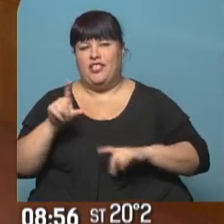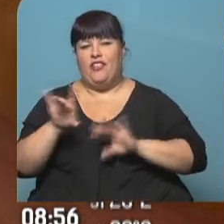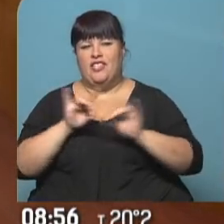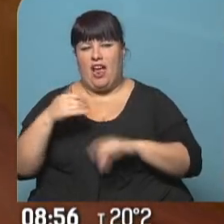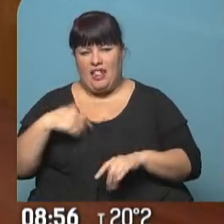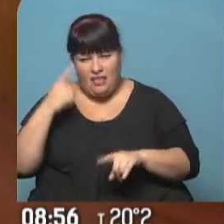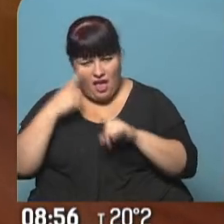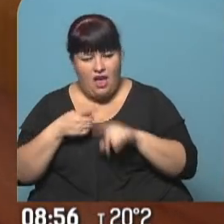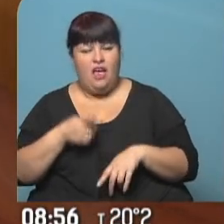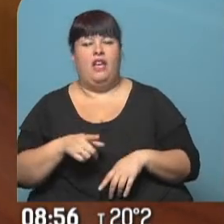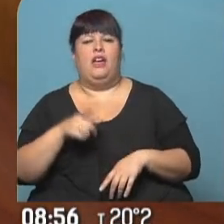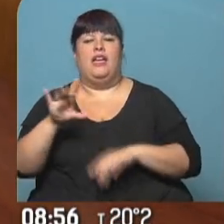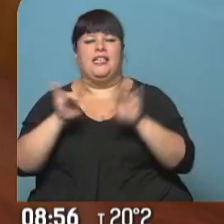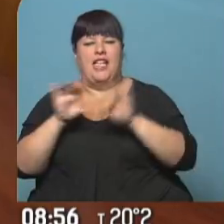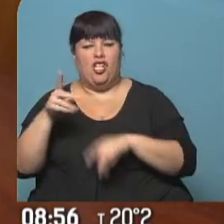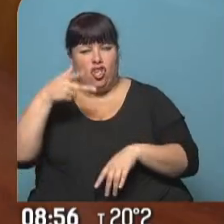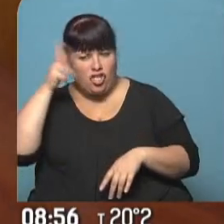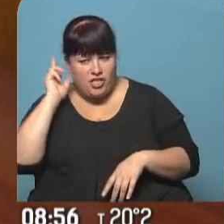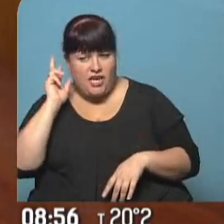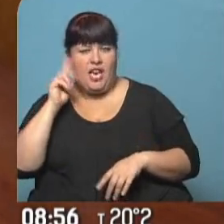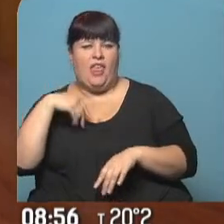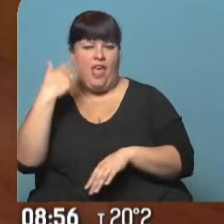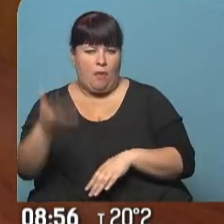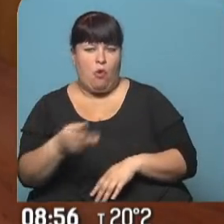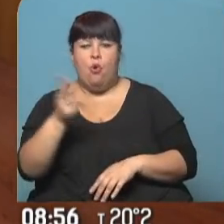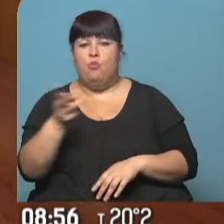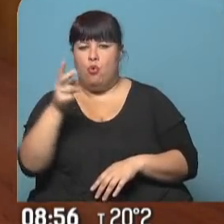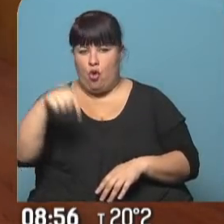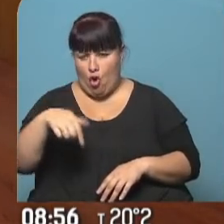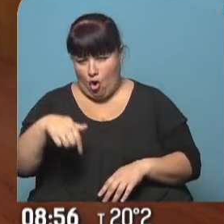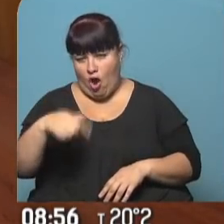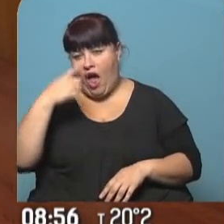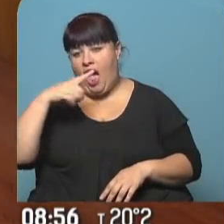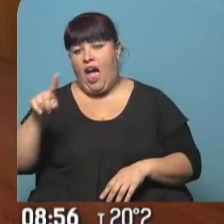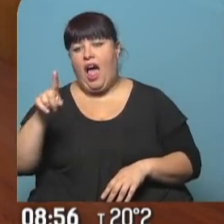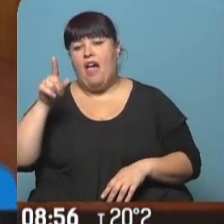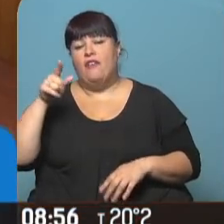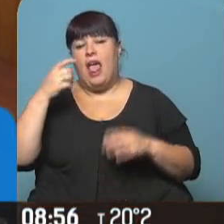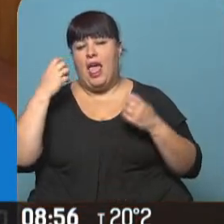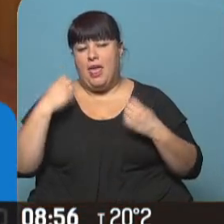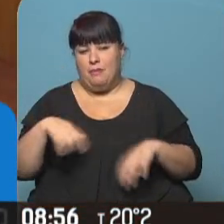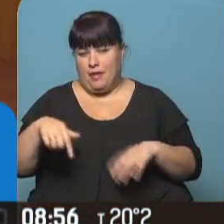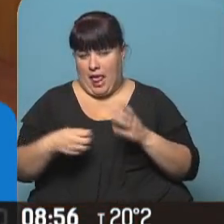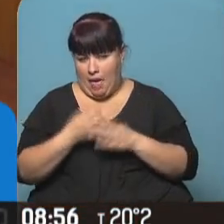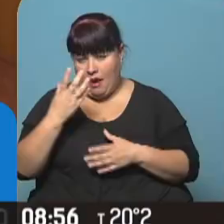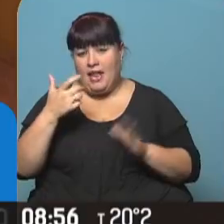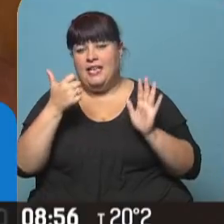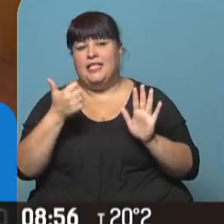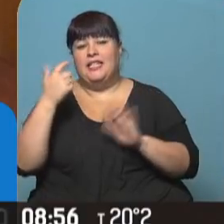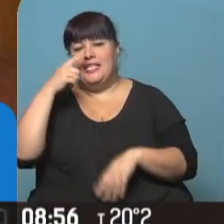argentina de la selección de chile posteriormente falleció hoy finalmente en el comienzo del día a los